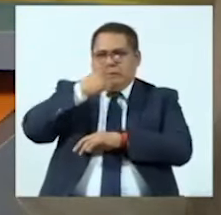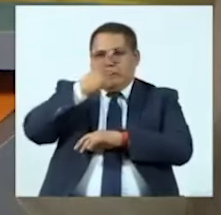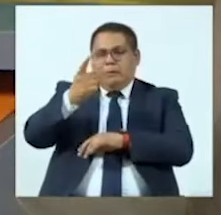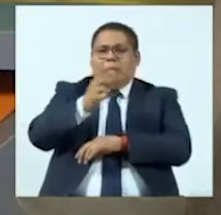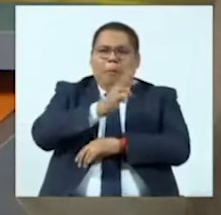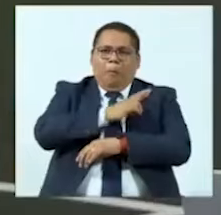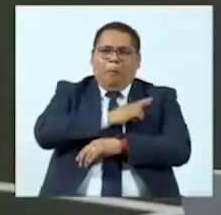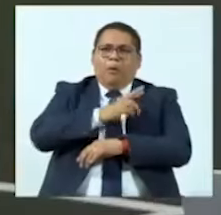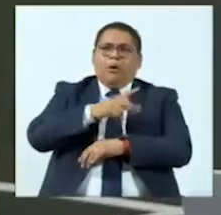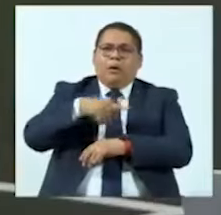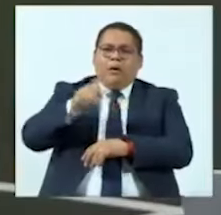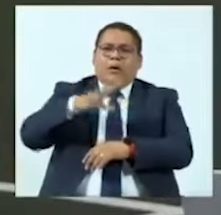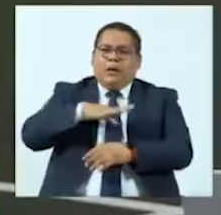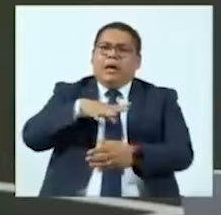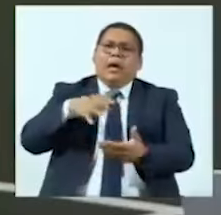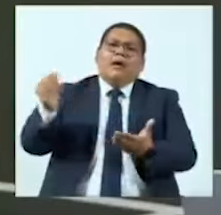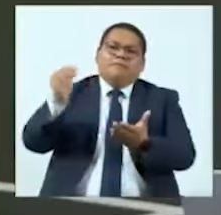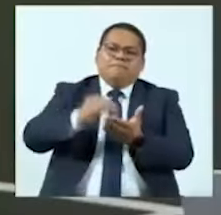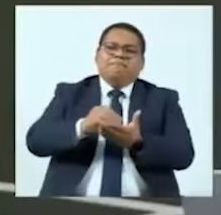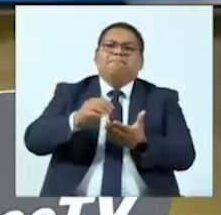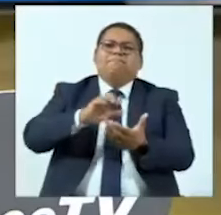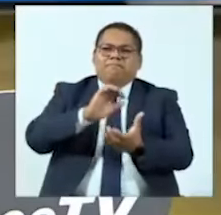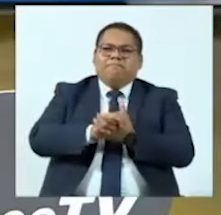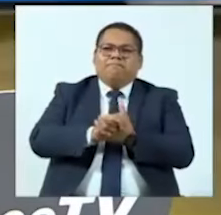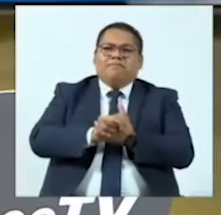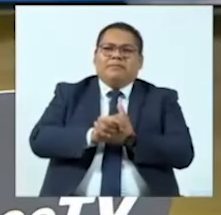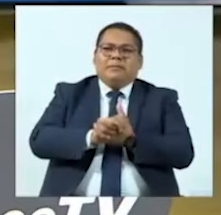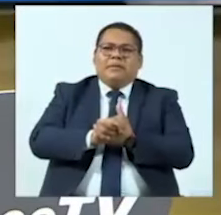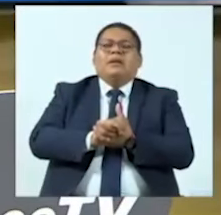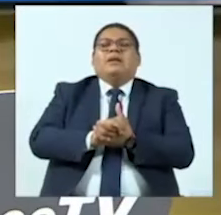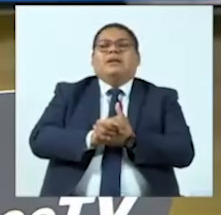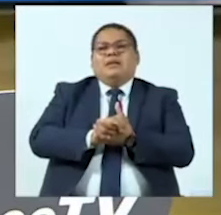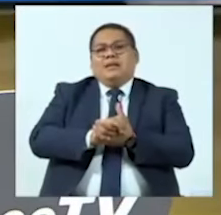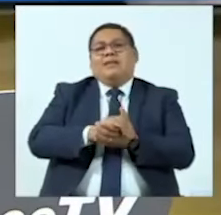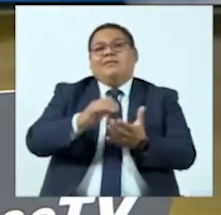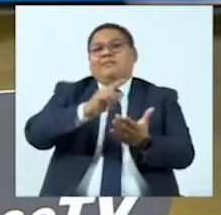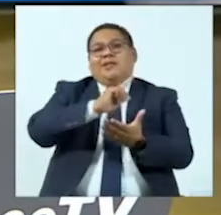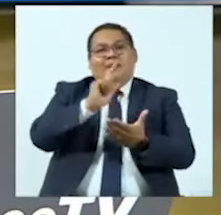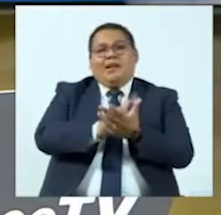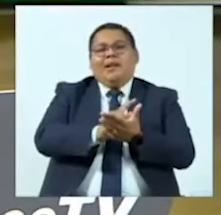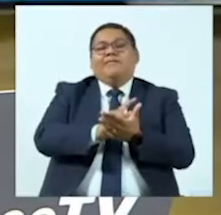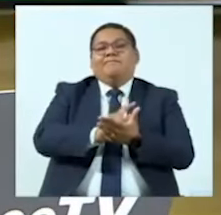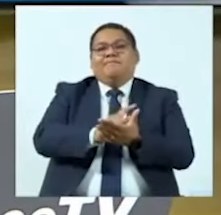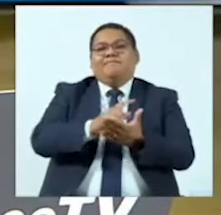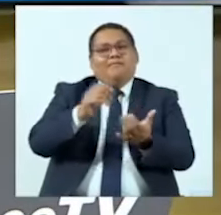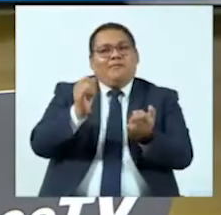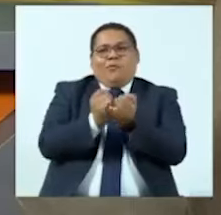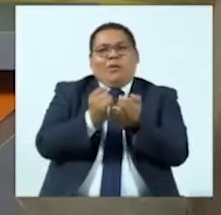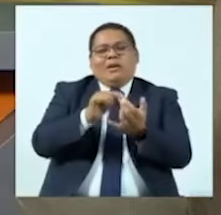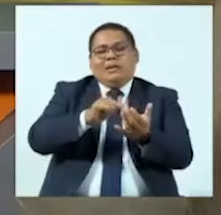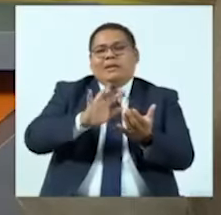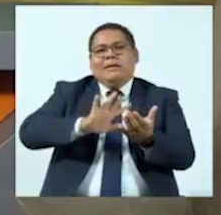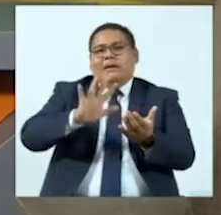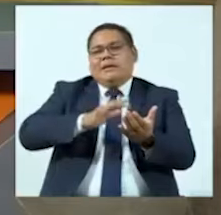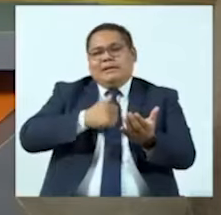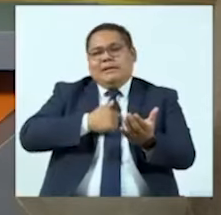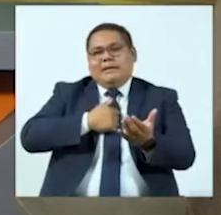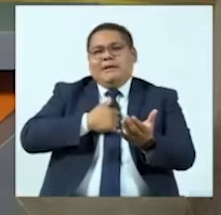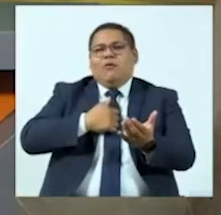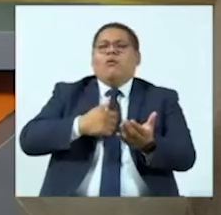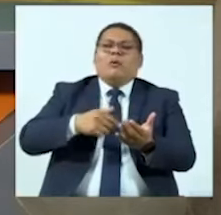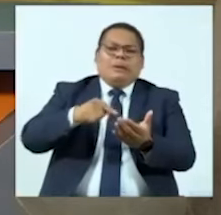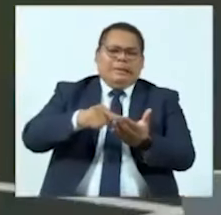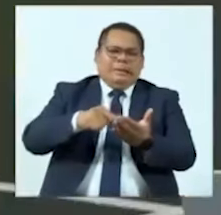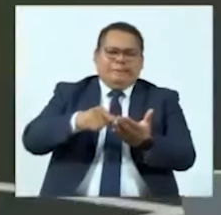ya hay una anotación de matrimonio y hasta jurídicamente puede afectar Claro porque yo estoy dando otra personalidad la cual no no soy ahí